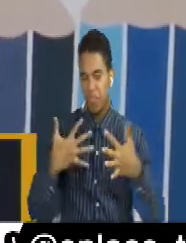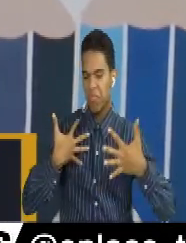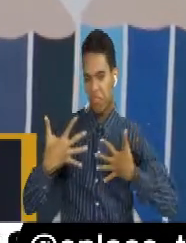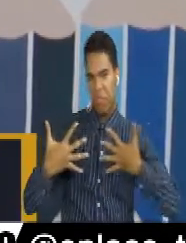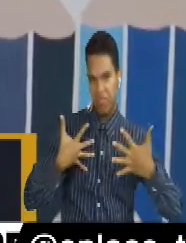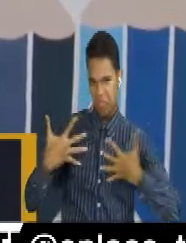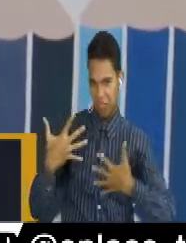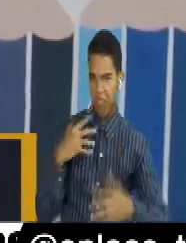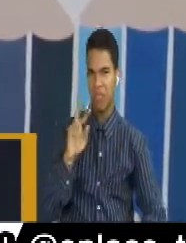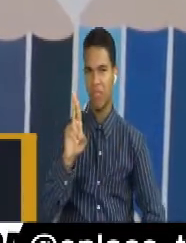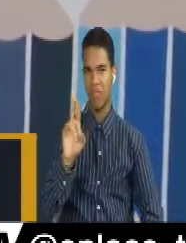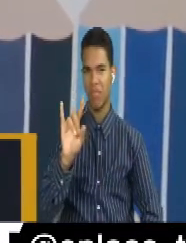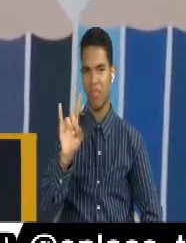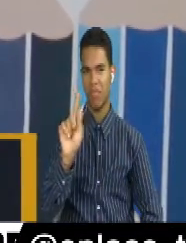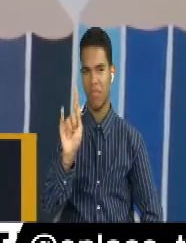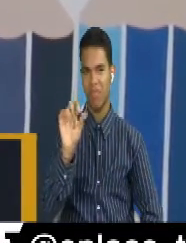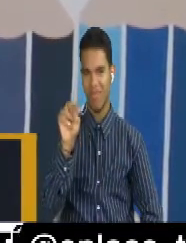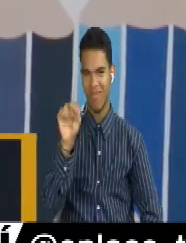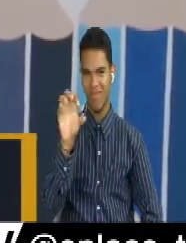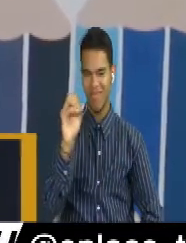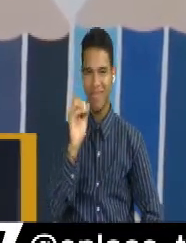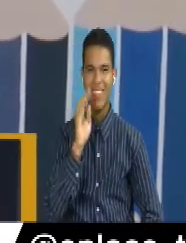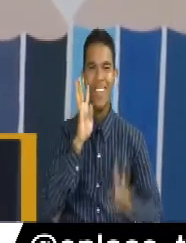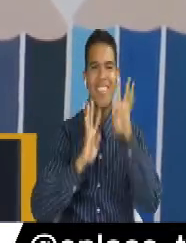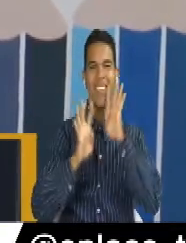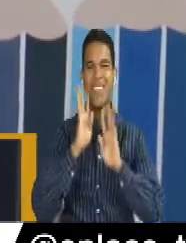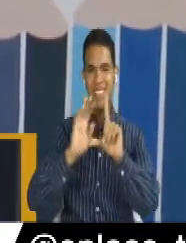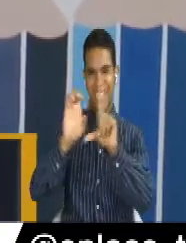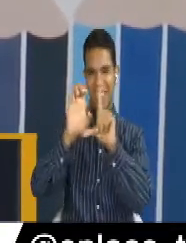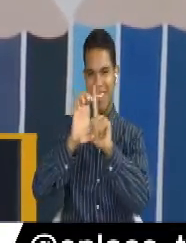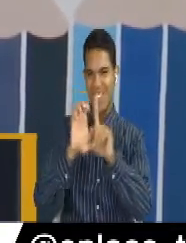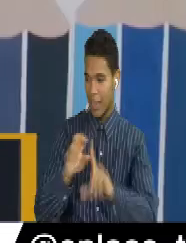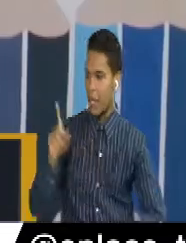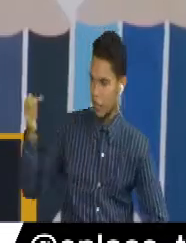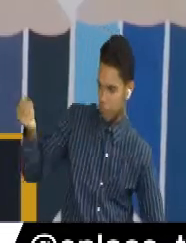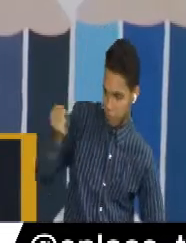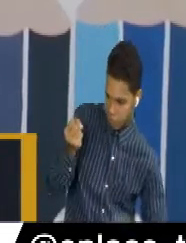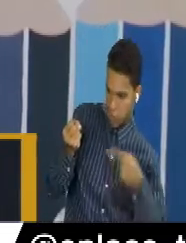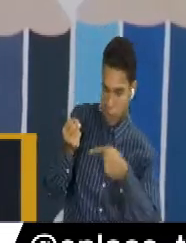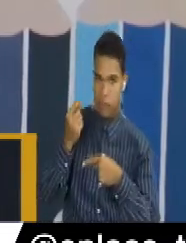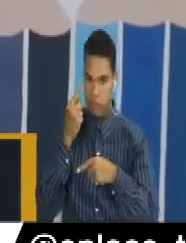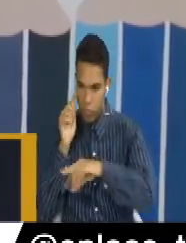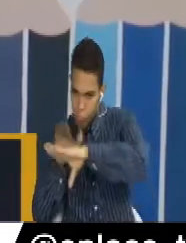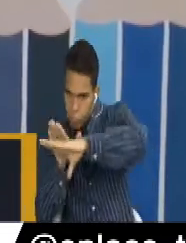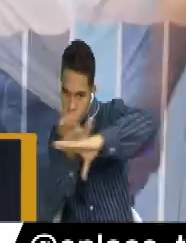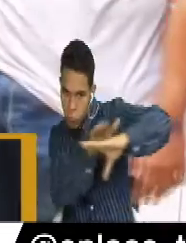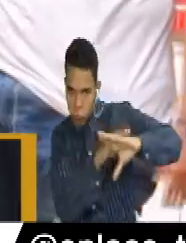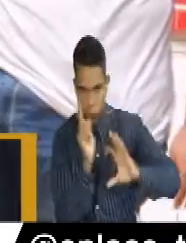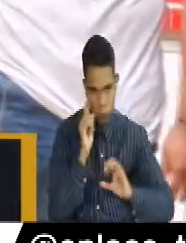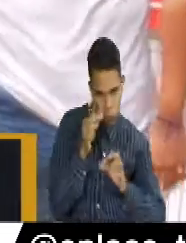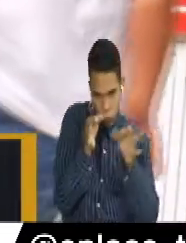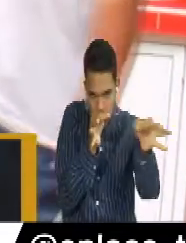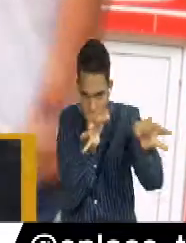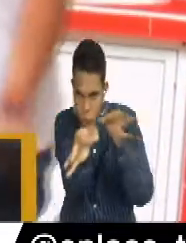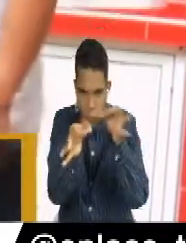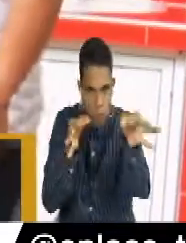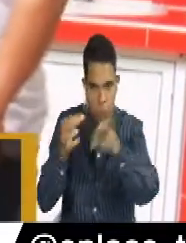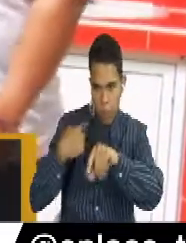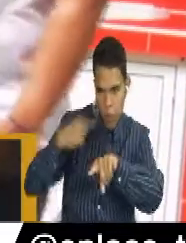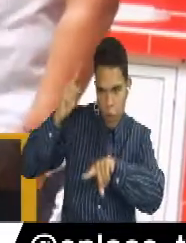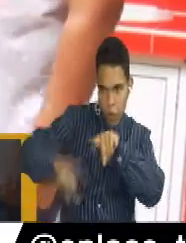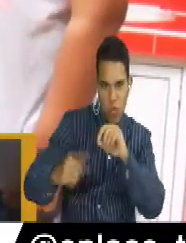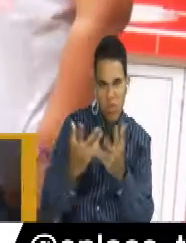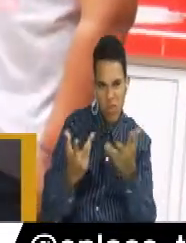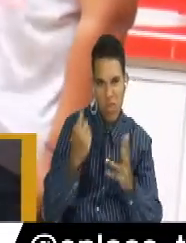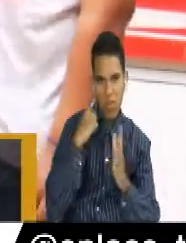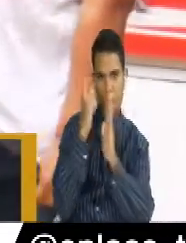obra importante que también nos enseña cómo preservar, pues, las cosas que no se deben hacer para preservar los recursos naturales. Rufino seguirá llegando